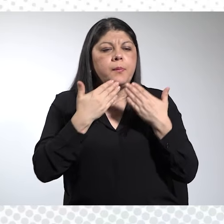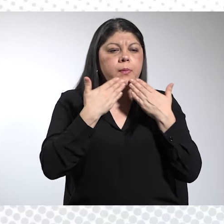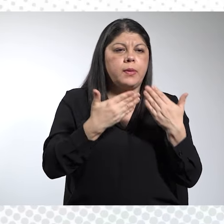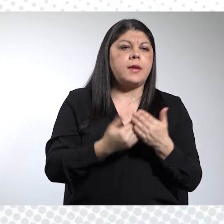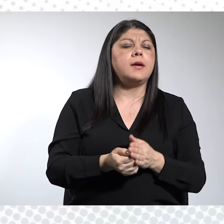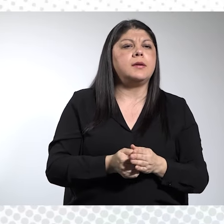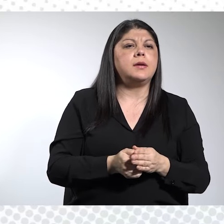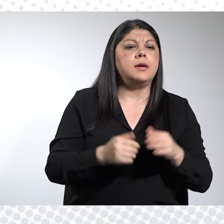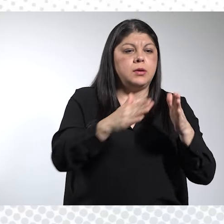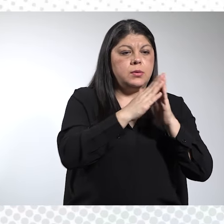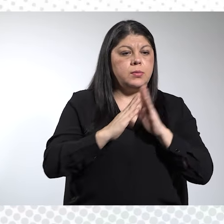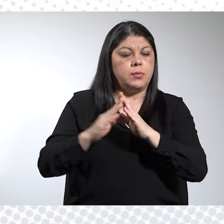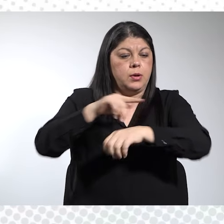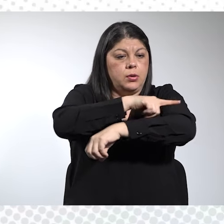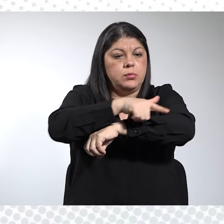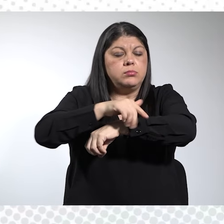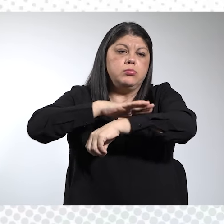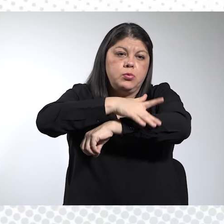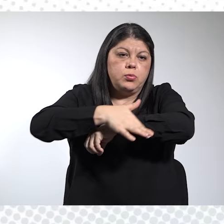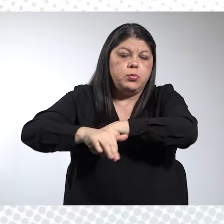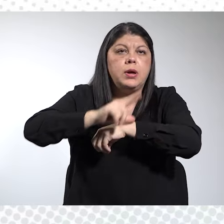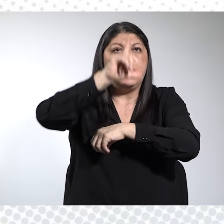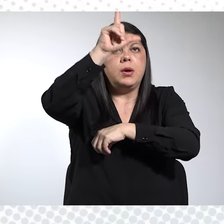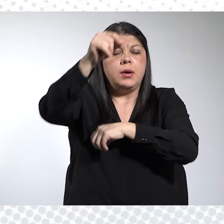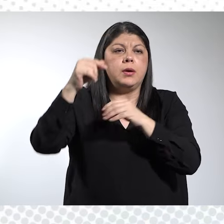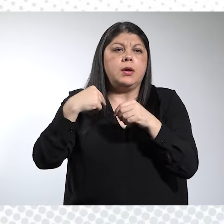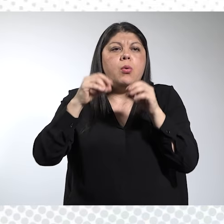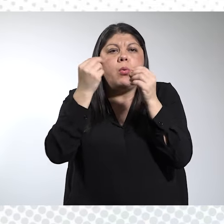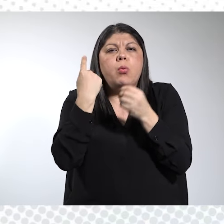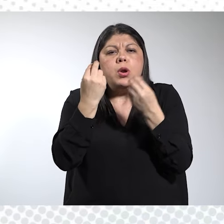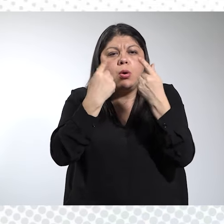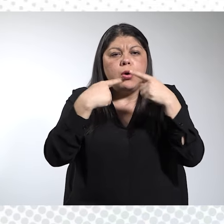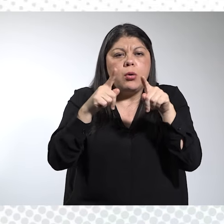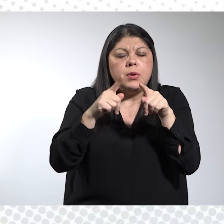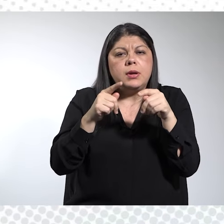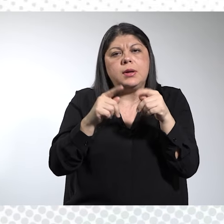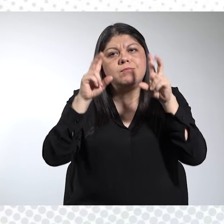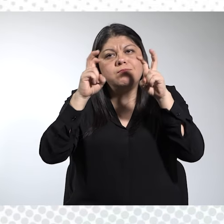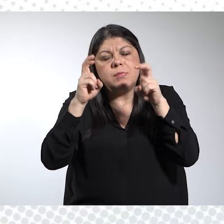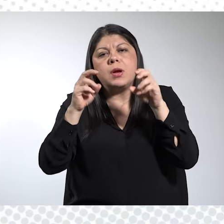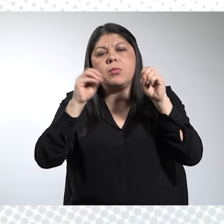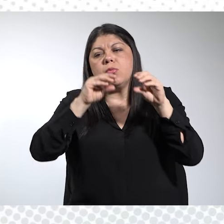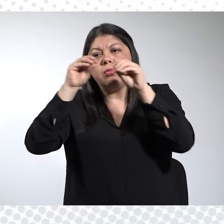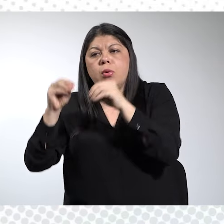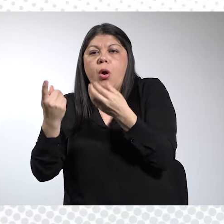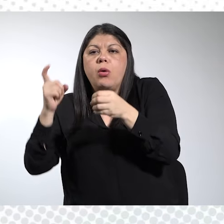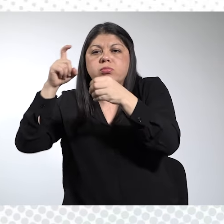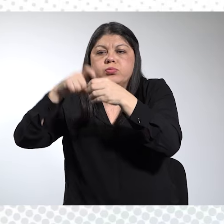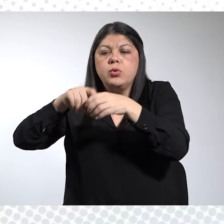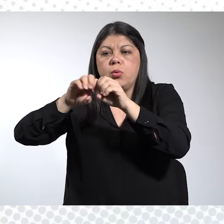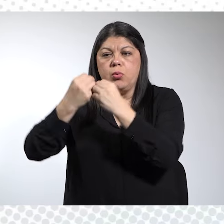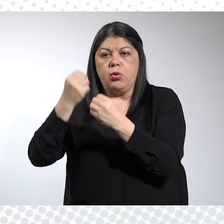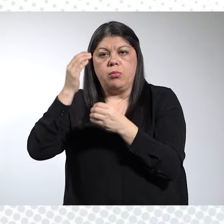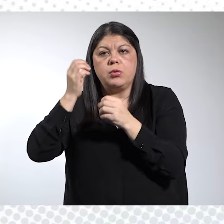bien. Las zonas rurales y costeras. Pareciera a veces que la única oportunidad, entre comillas, para muchas personas es migrar o